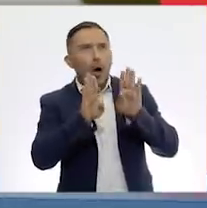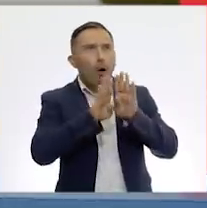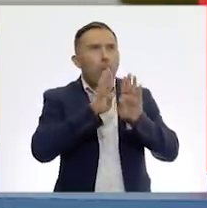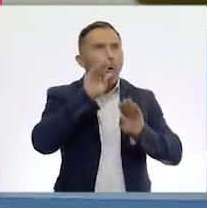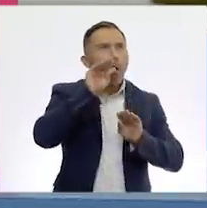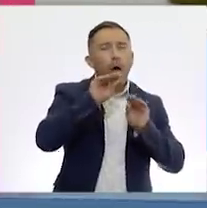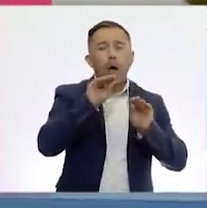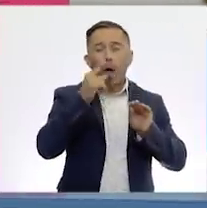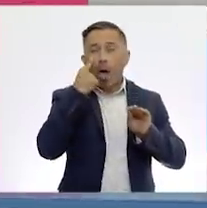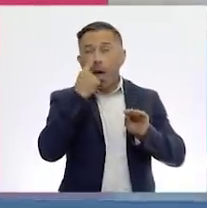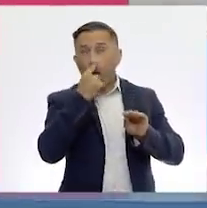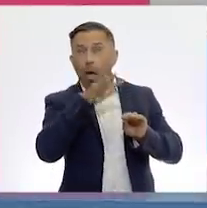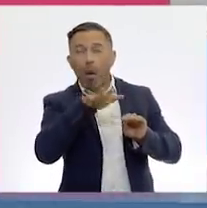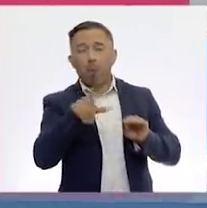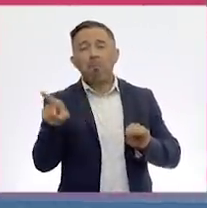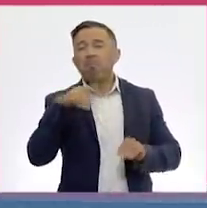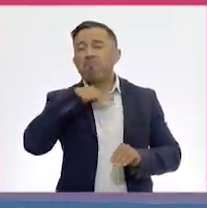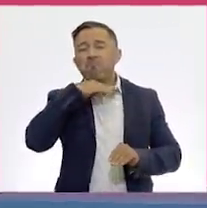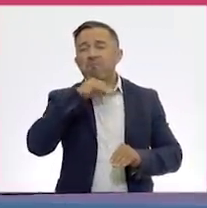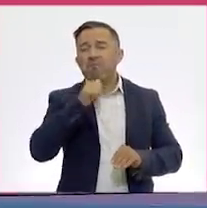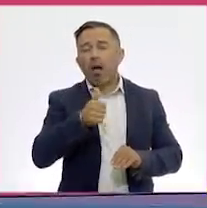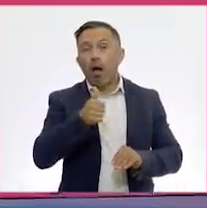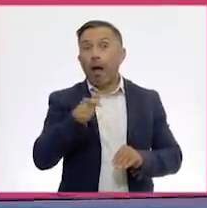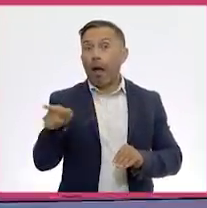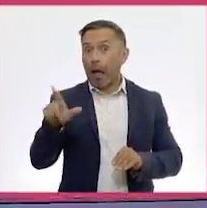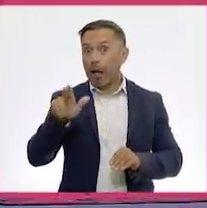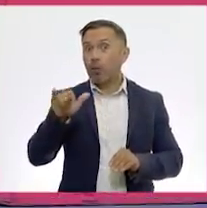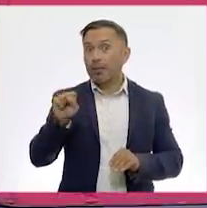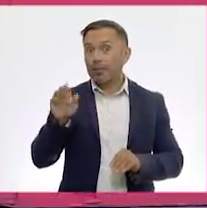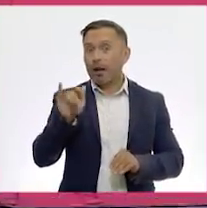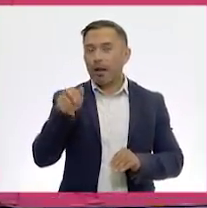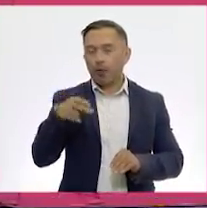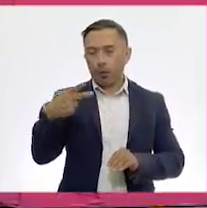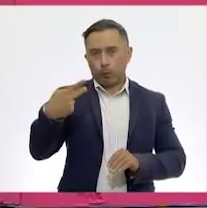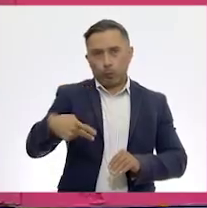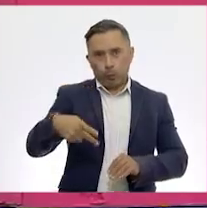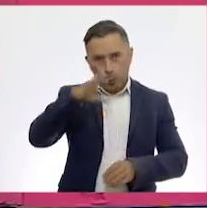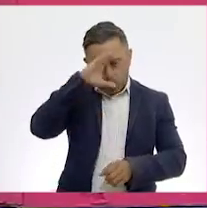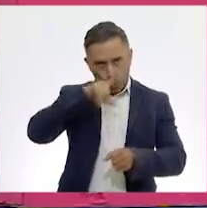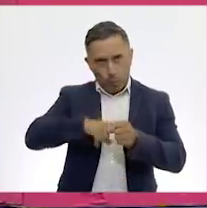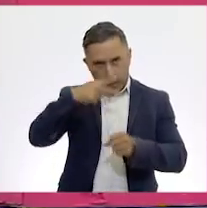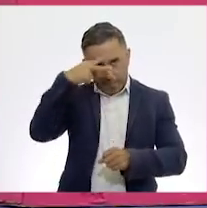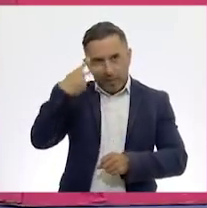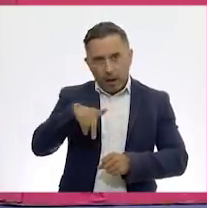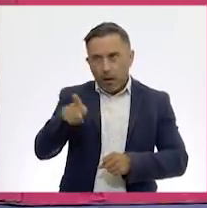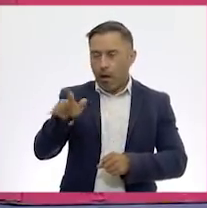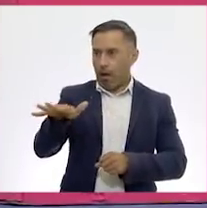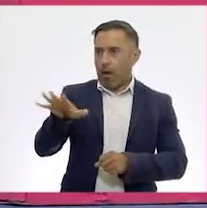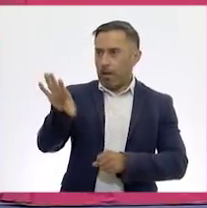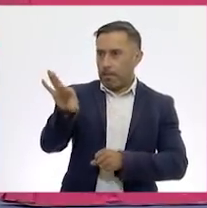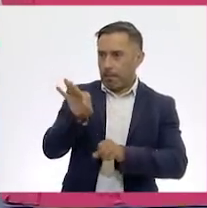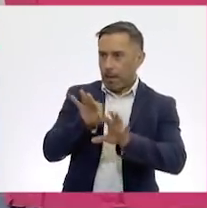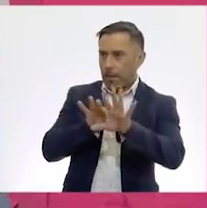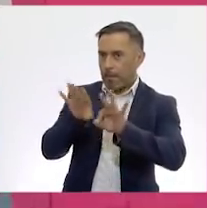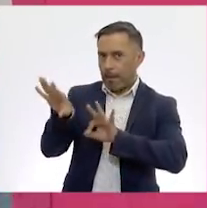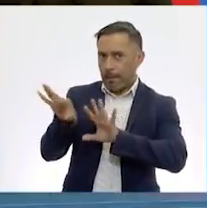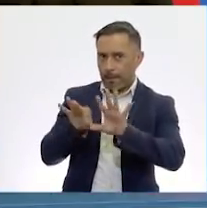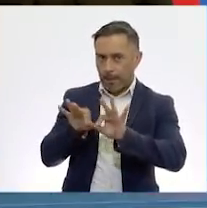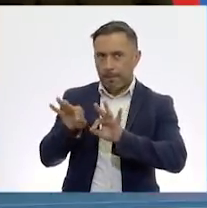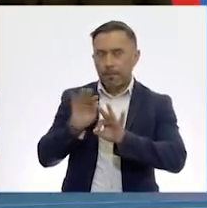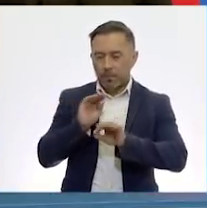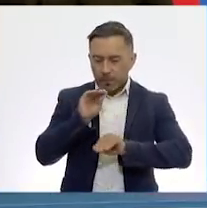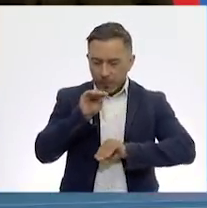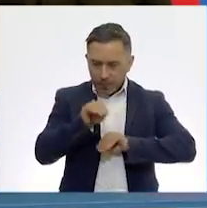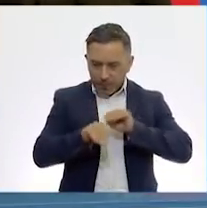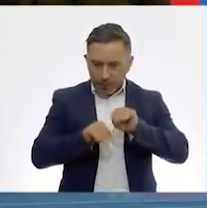Barragán lo que rescata mucho son las culturas mexicanas y sobre todo los principios ordenadores